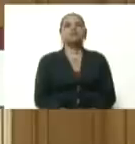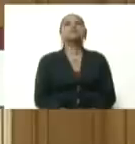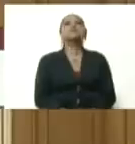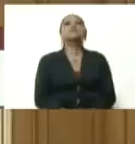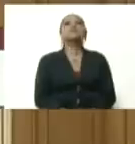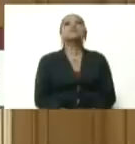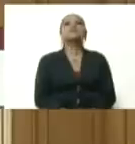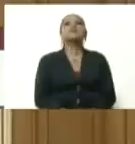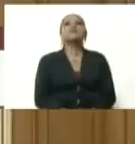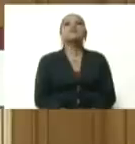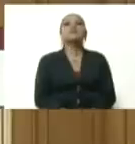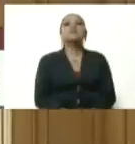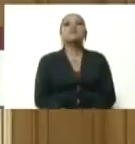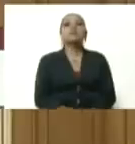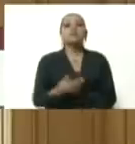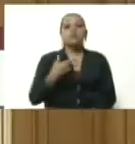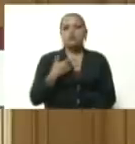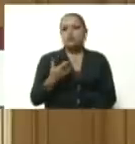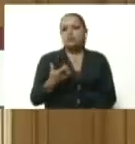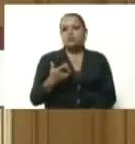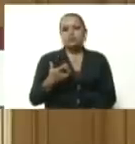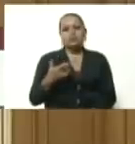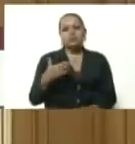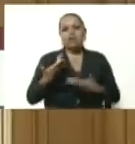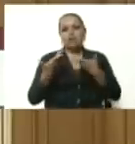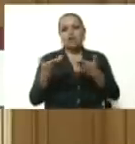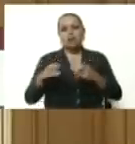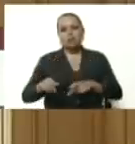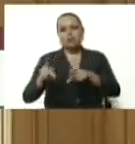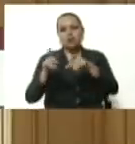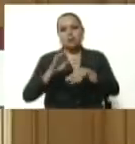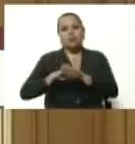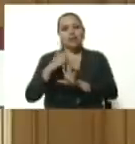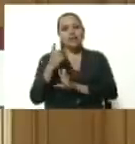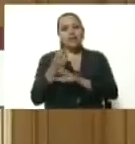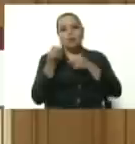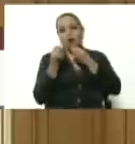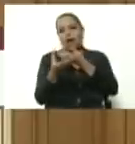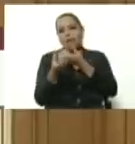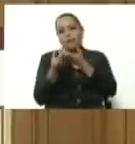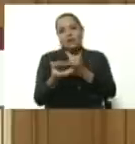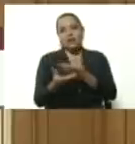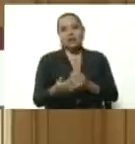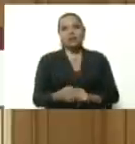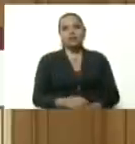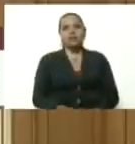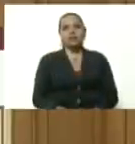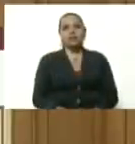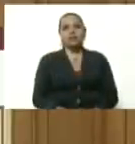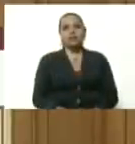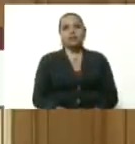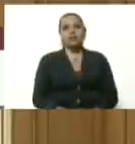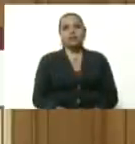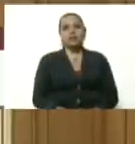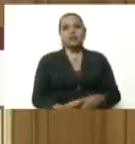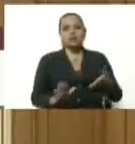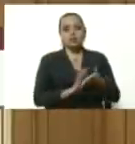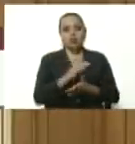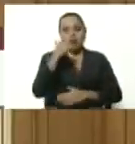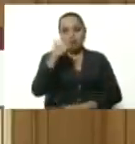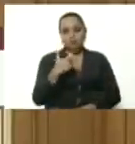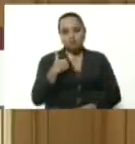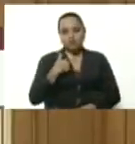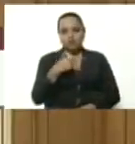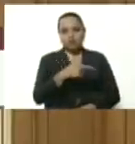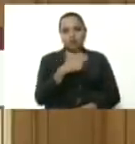Yo no voy a hacer lo de Gladys, yo voy a aprovechar la oportunidad porque sí tengo que hablar de lo que en particular me sucede con esta